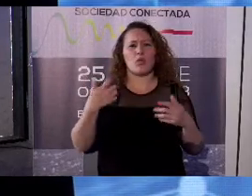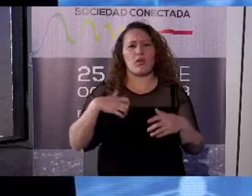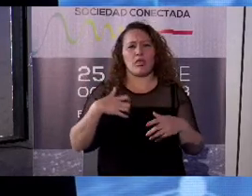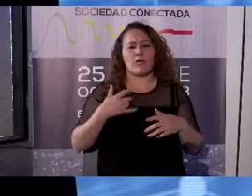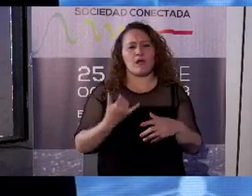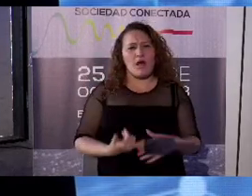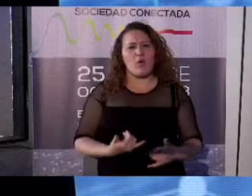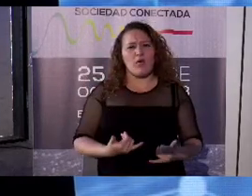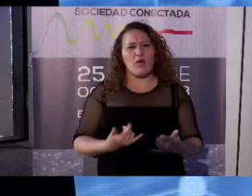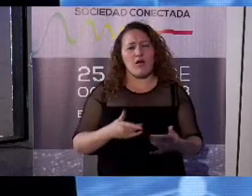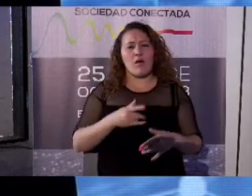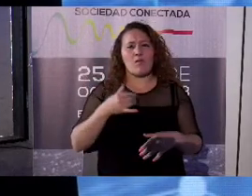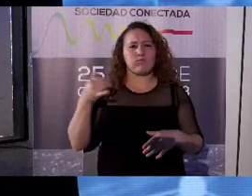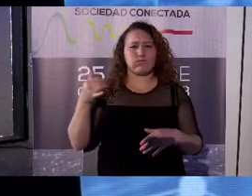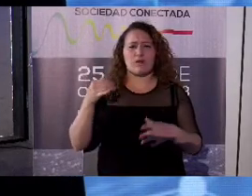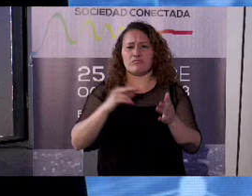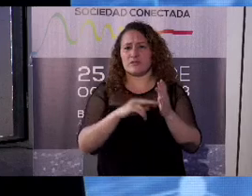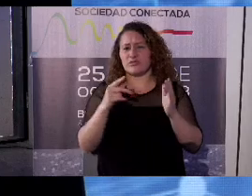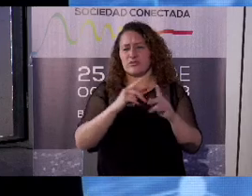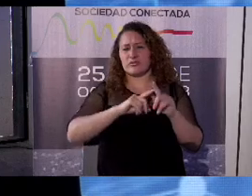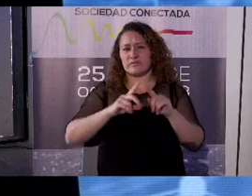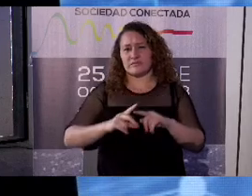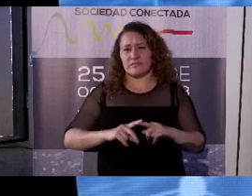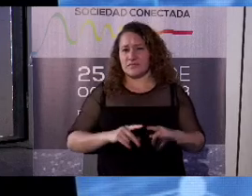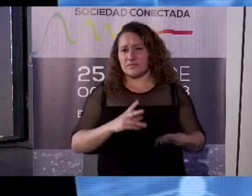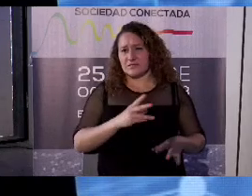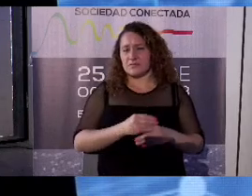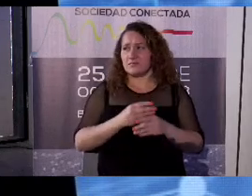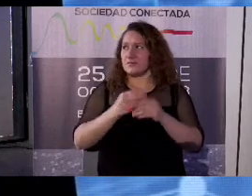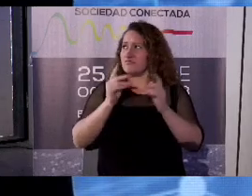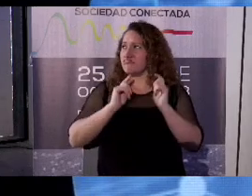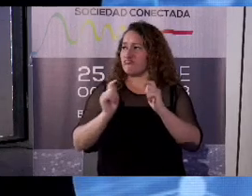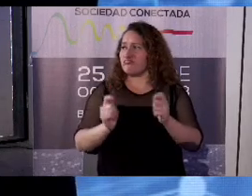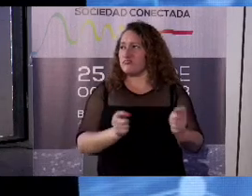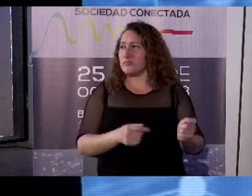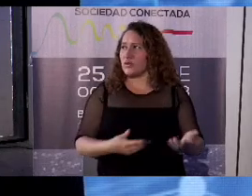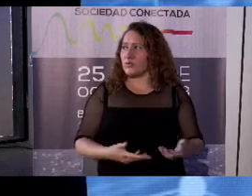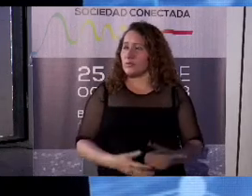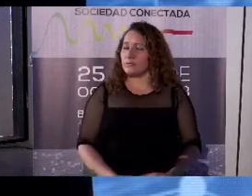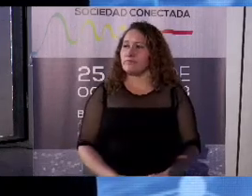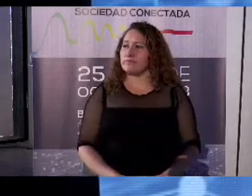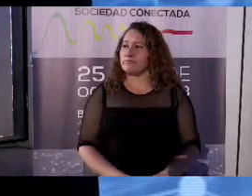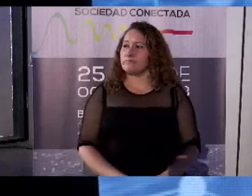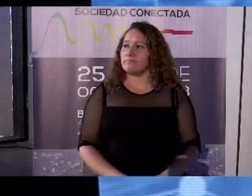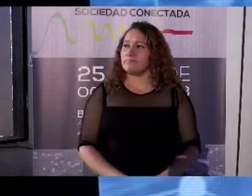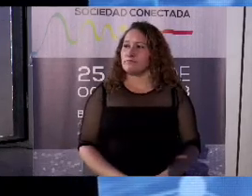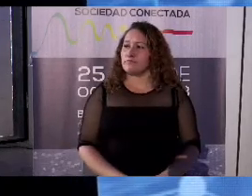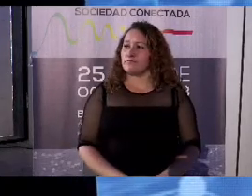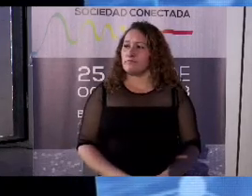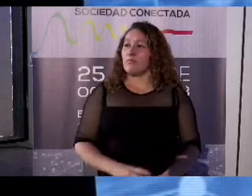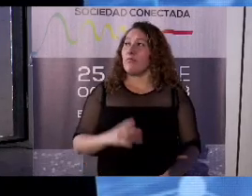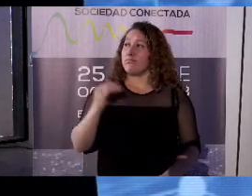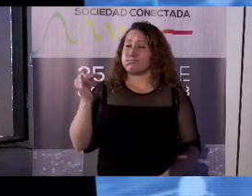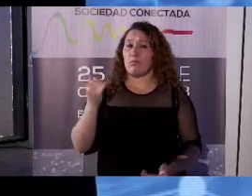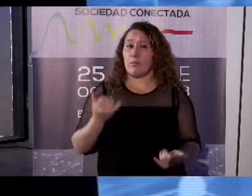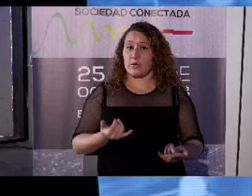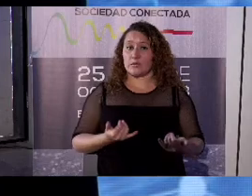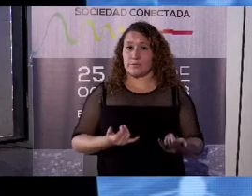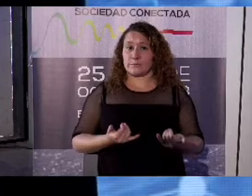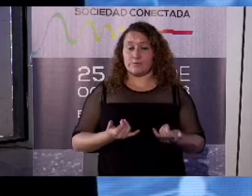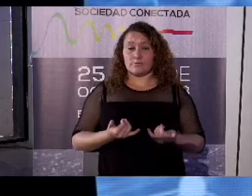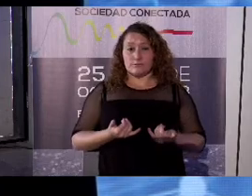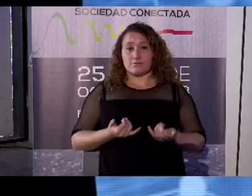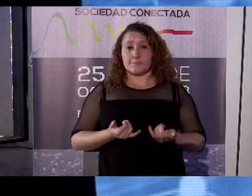diferentes tecnologías que se fueron sumando Y cómo fuimos haciendo la asignación así está Ahora